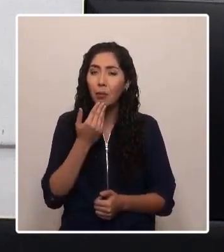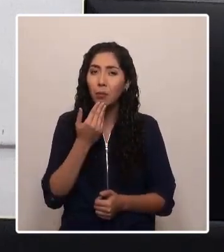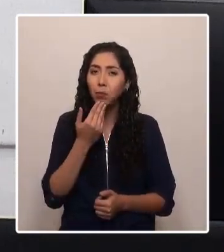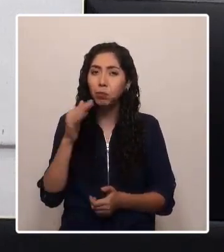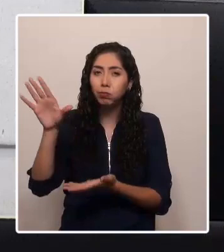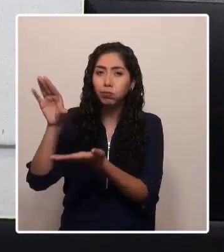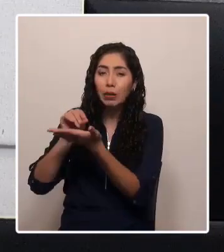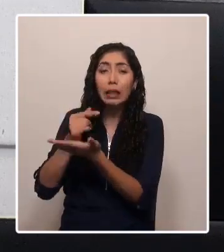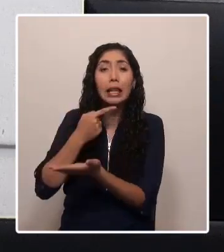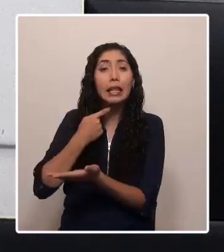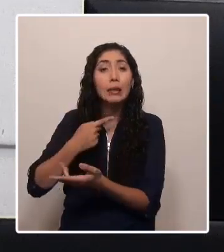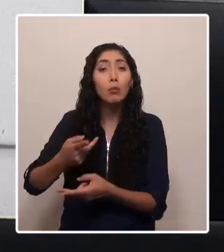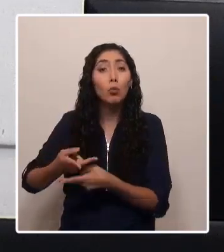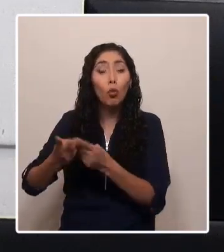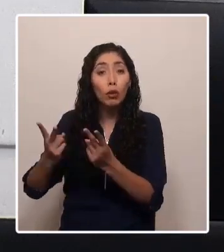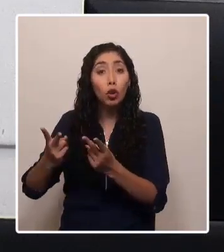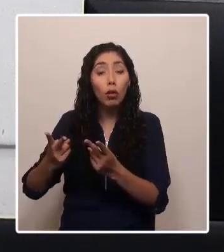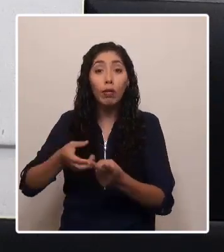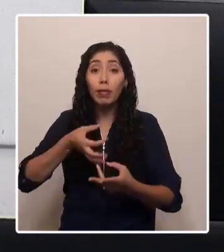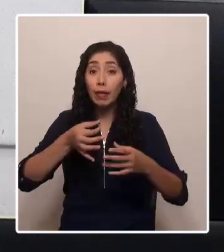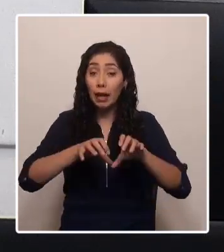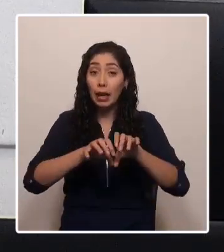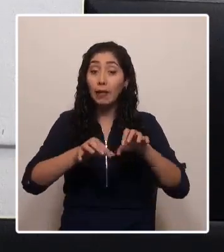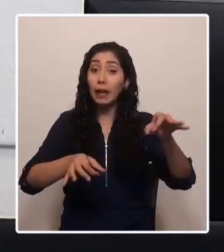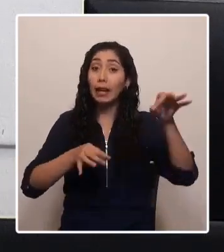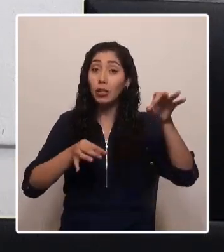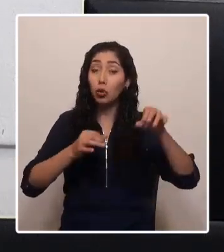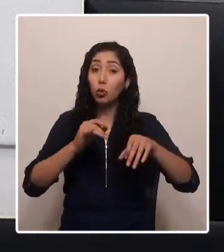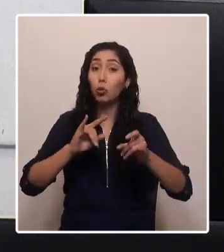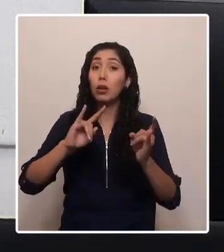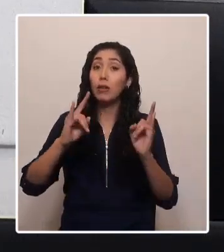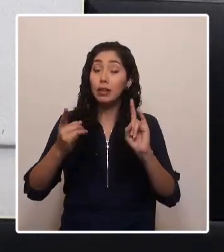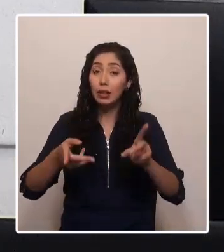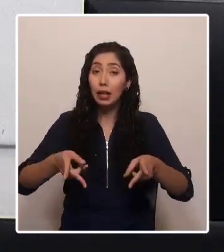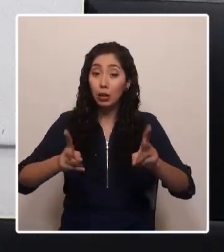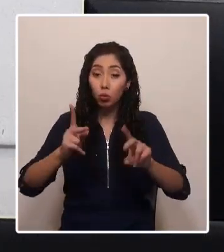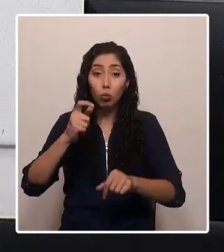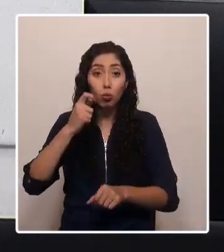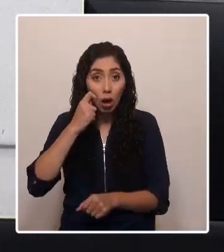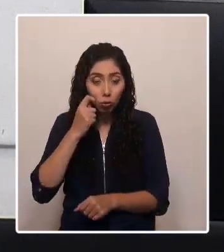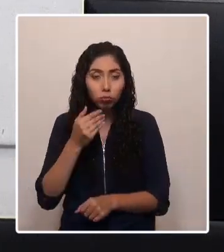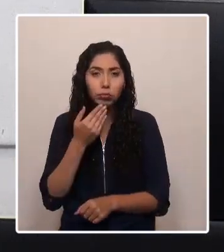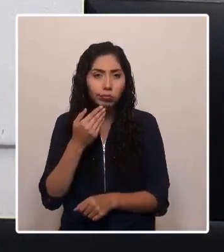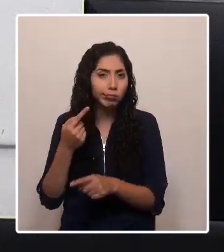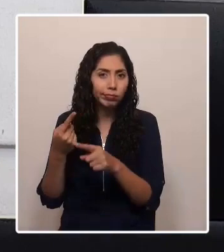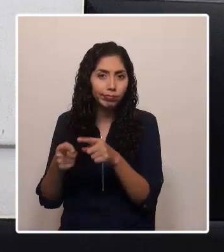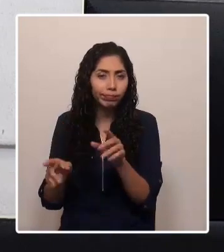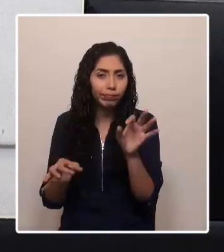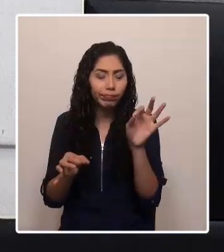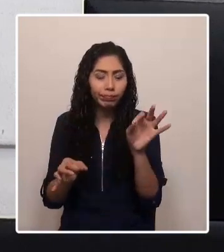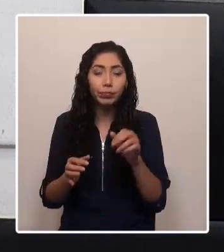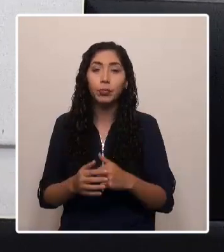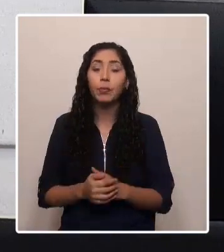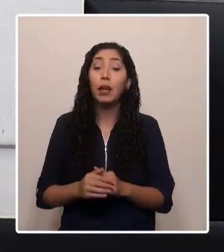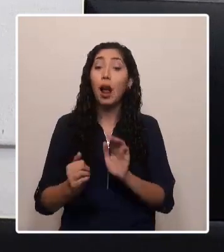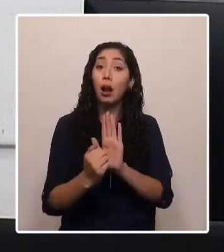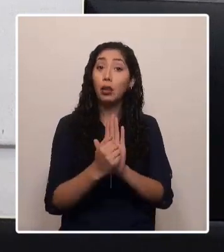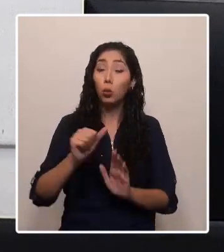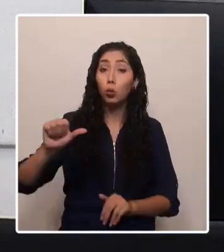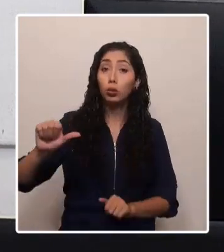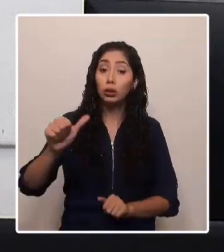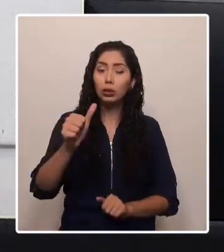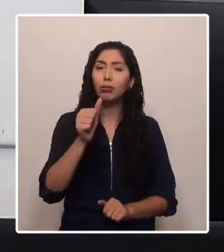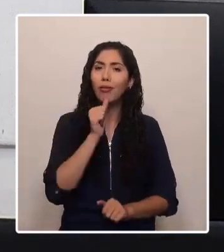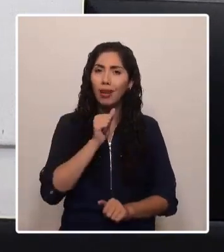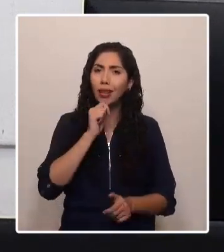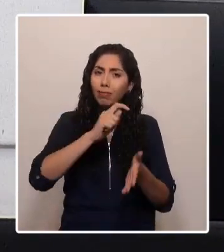Declaración Universal de Derechos Humanos y el Pacto Internacional de Derechos Económicos, Sociales y Culturales. El artículo 6 carece de un reconocimiento de los derechos